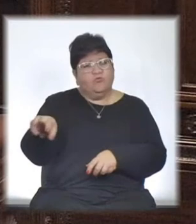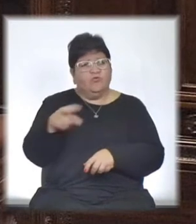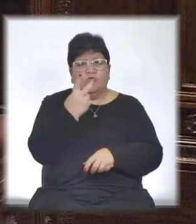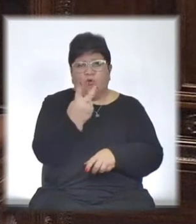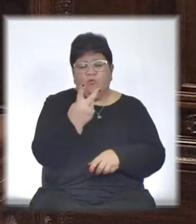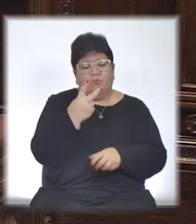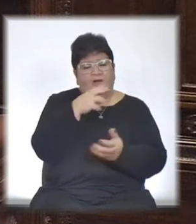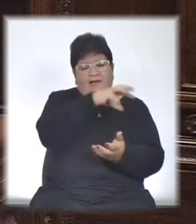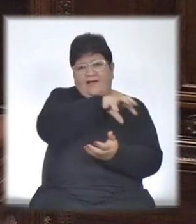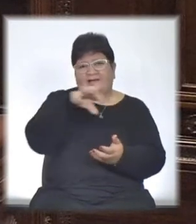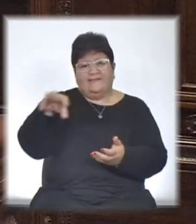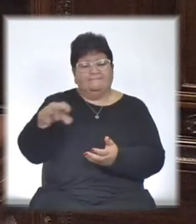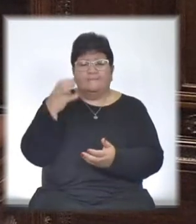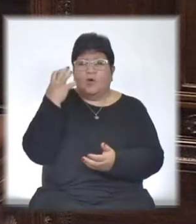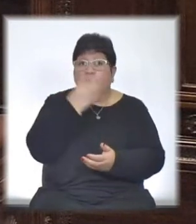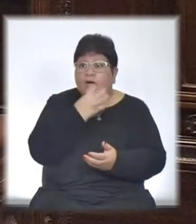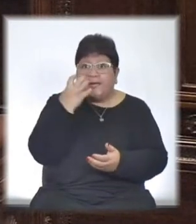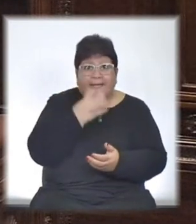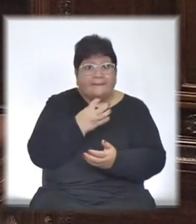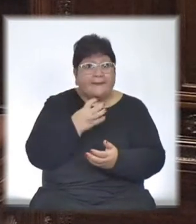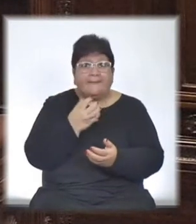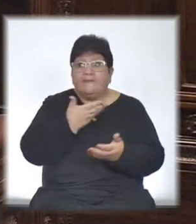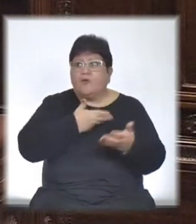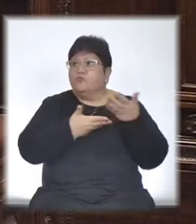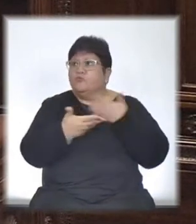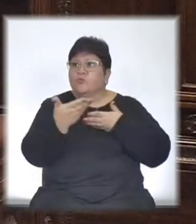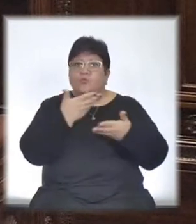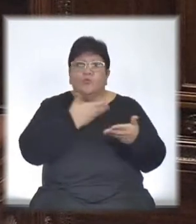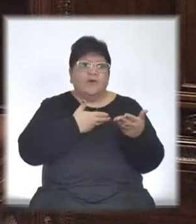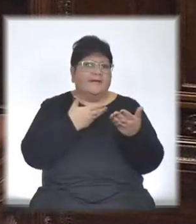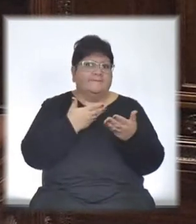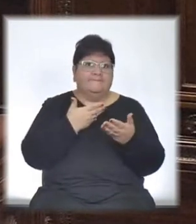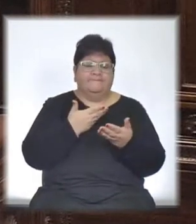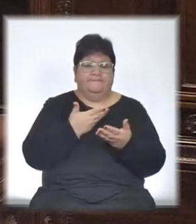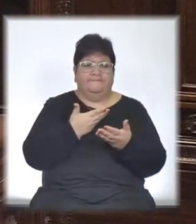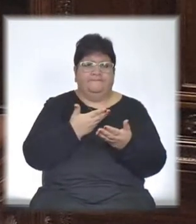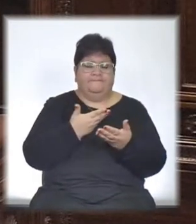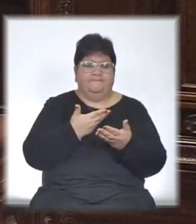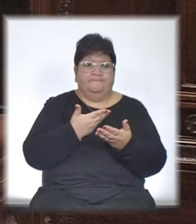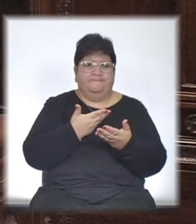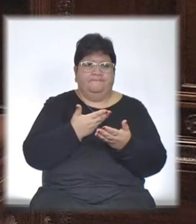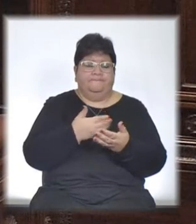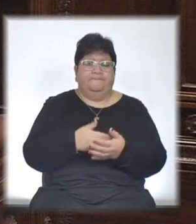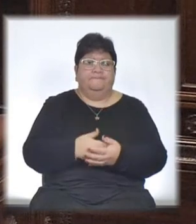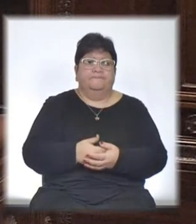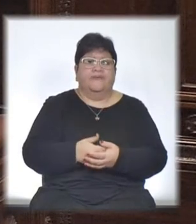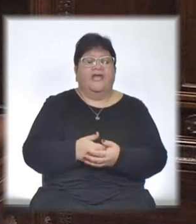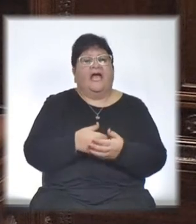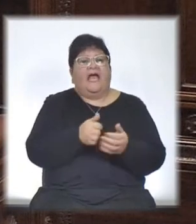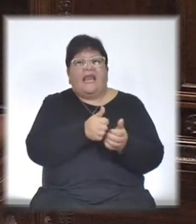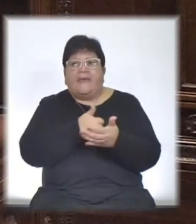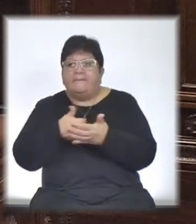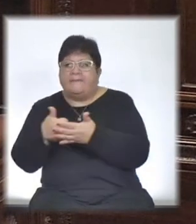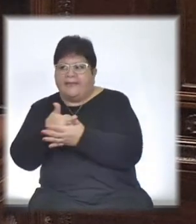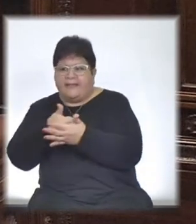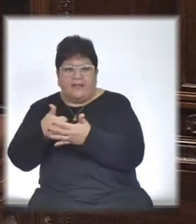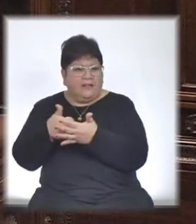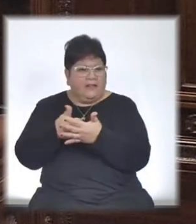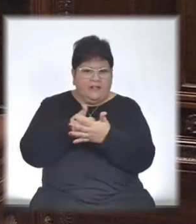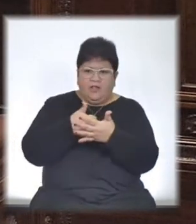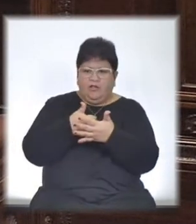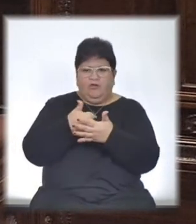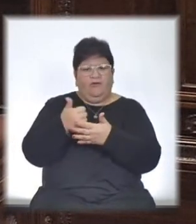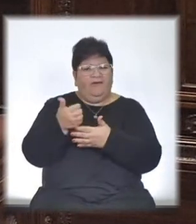Líber Seregni y un importante grupo de militares constitucionalistas. Aislamiento, regímenes